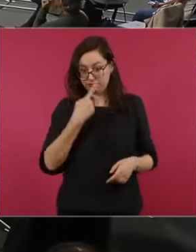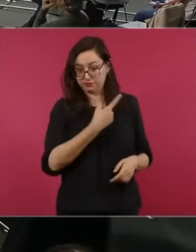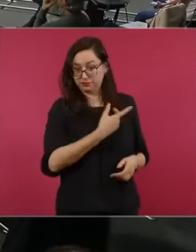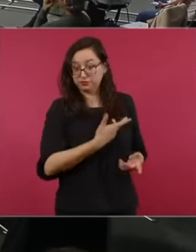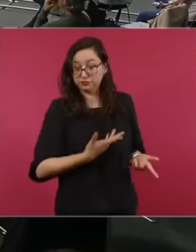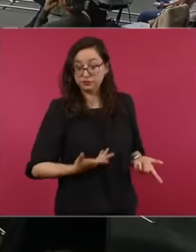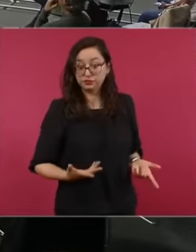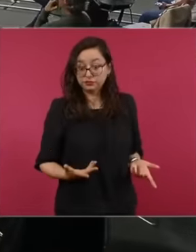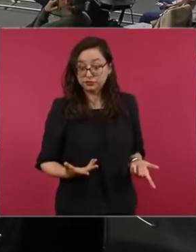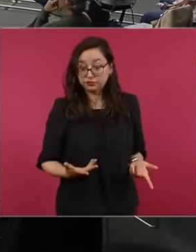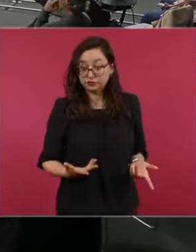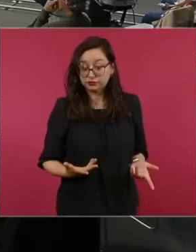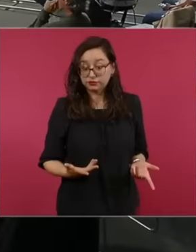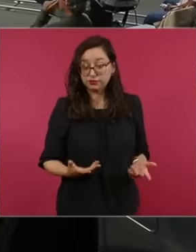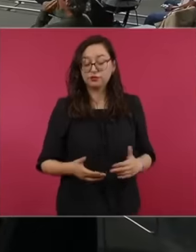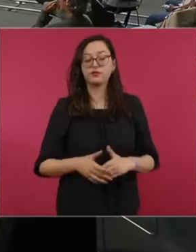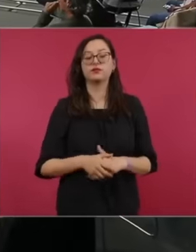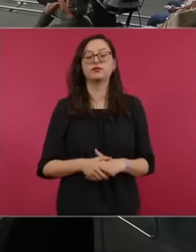ahorramos